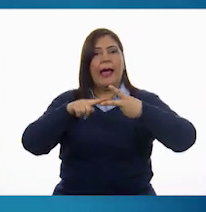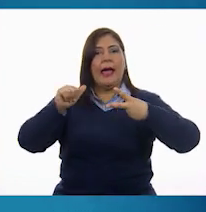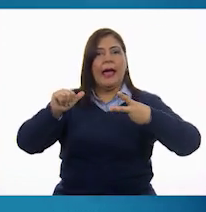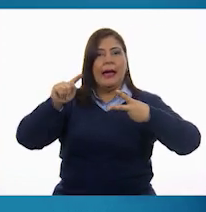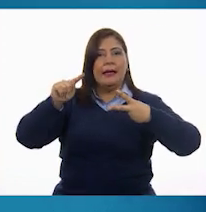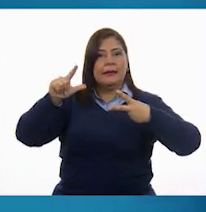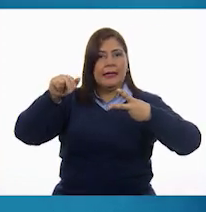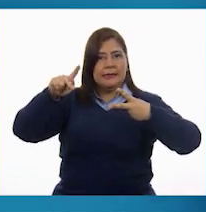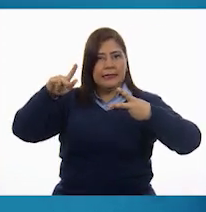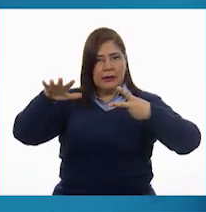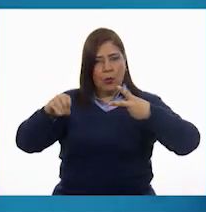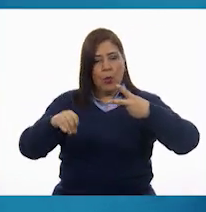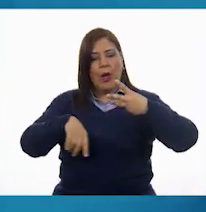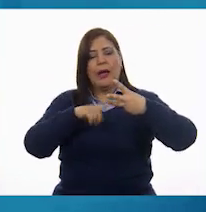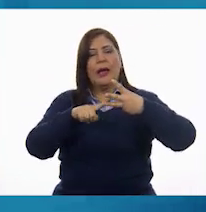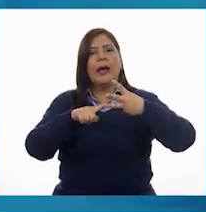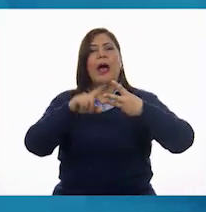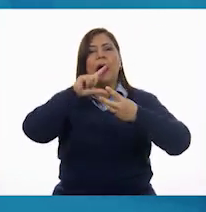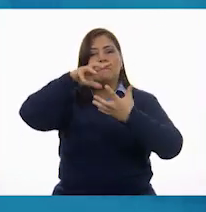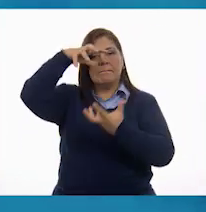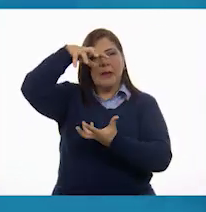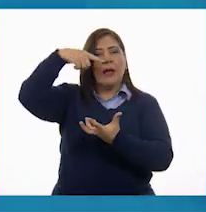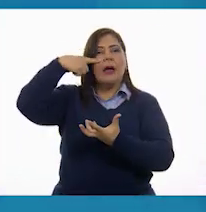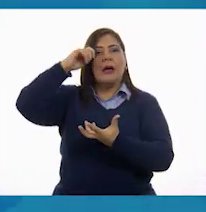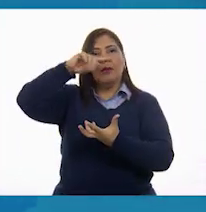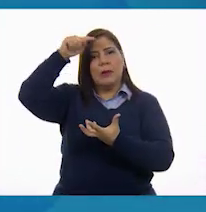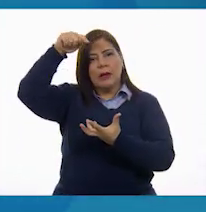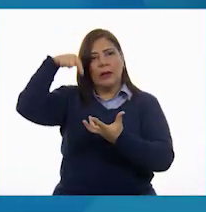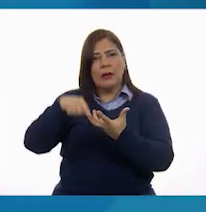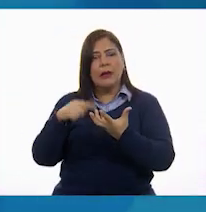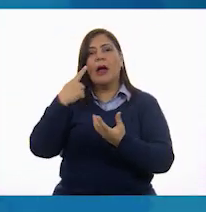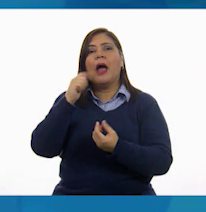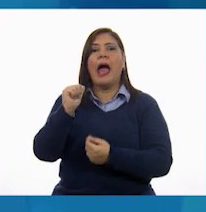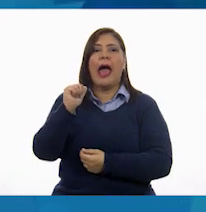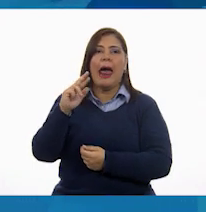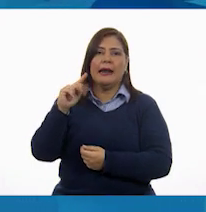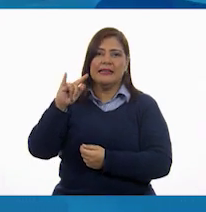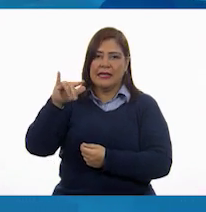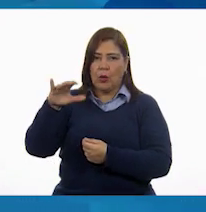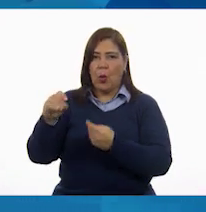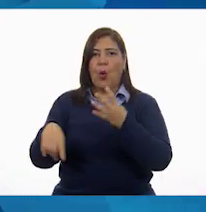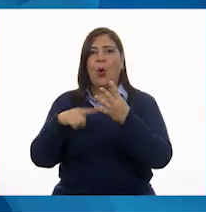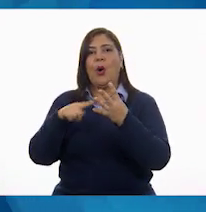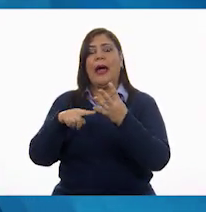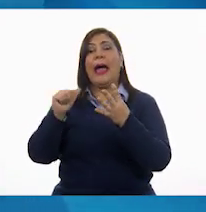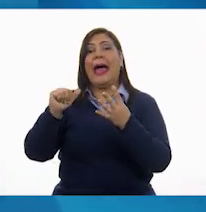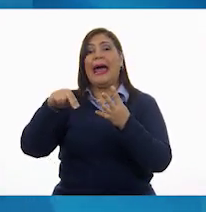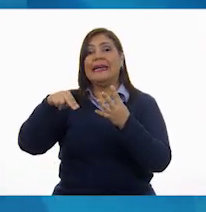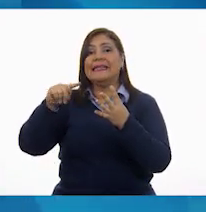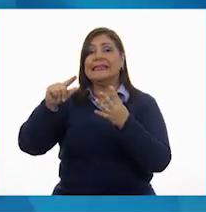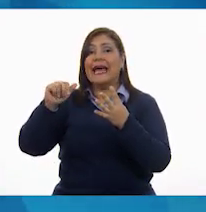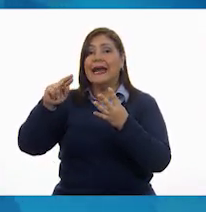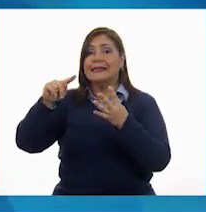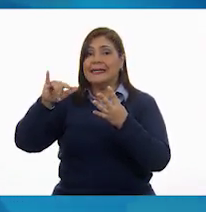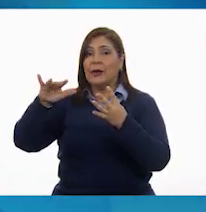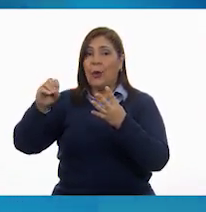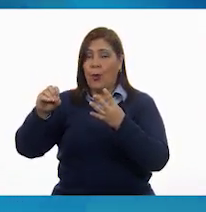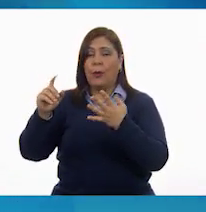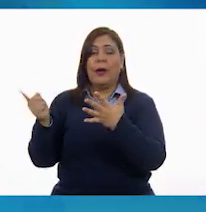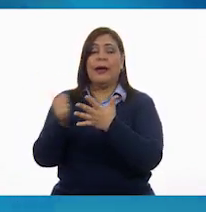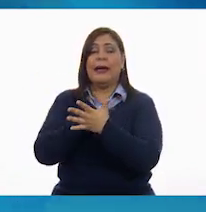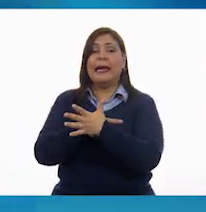Atlántico, y en los casquetes polares, el Océano Ártico, el Océano Antártico y el